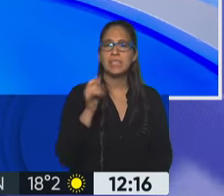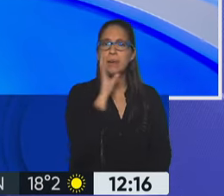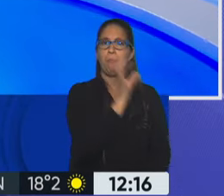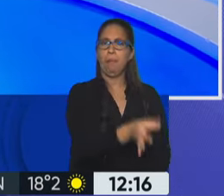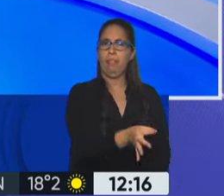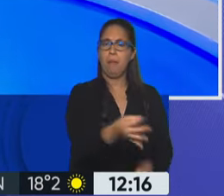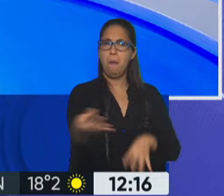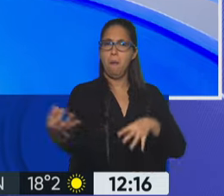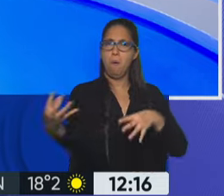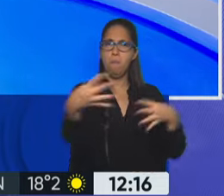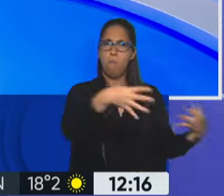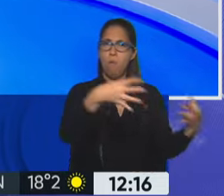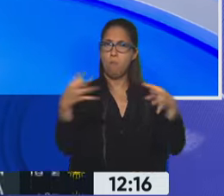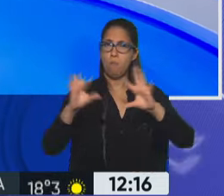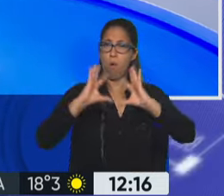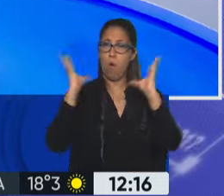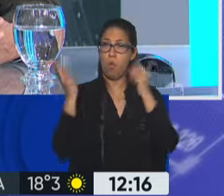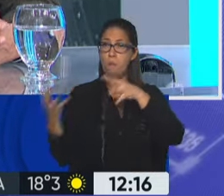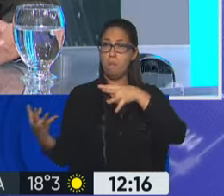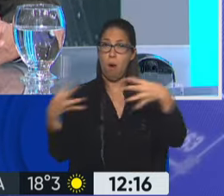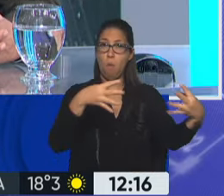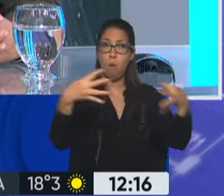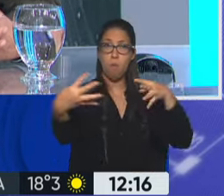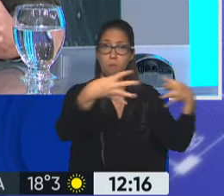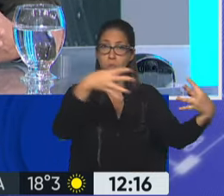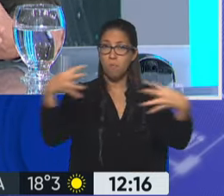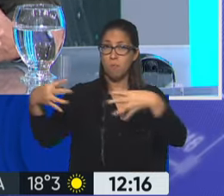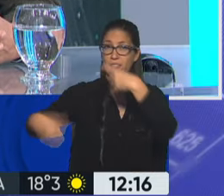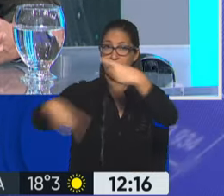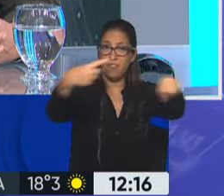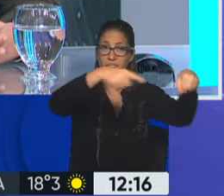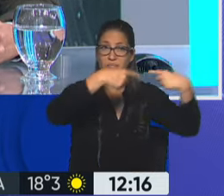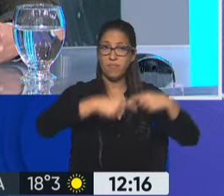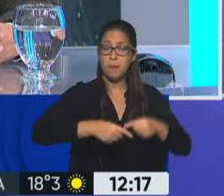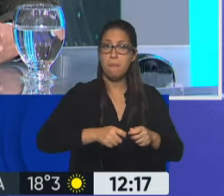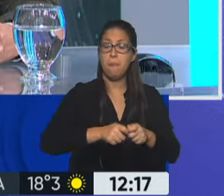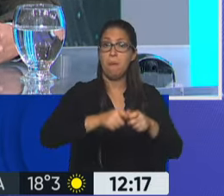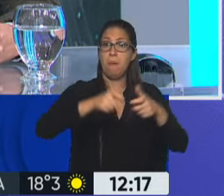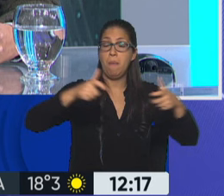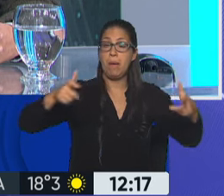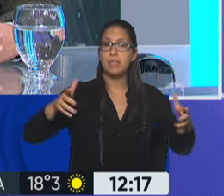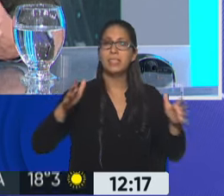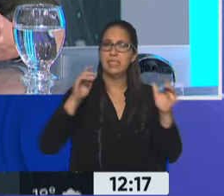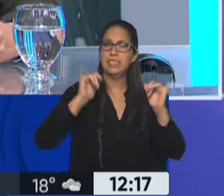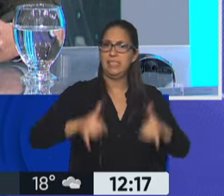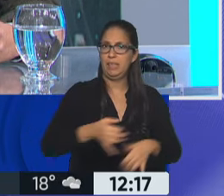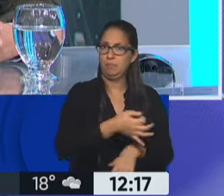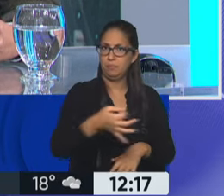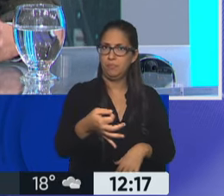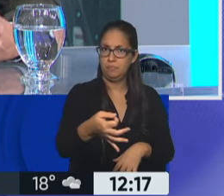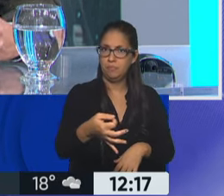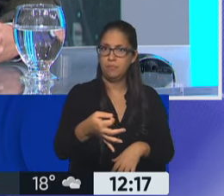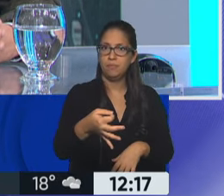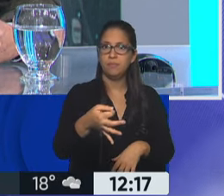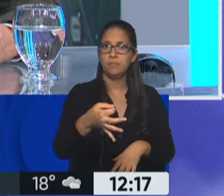la conflictividad a nivel global o sea y esta y esta escalada de conflictividad es menos permisiva respecto de